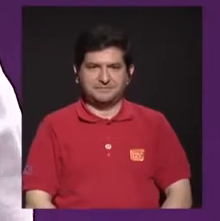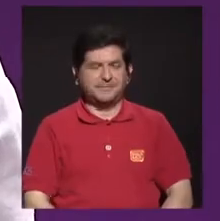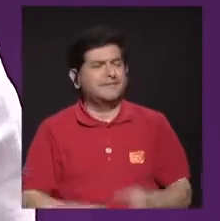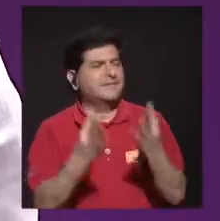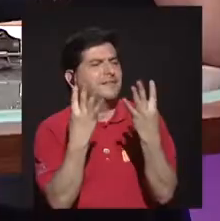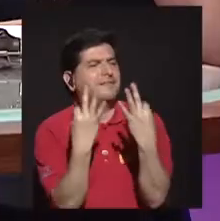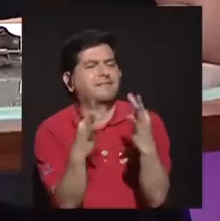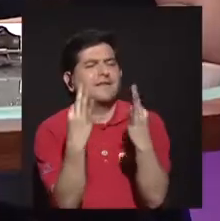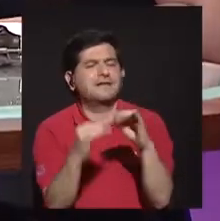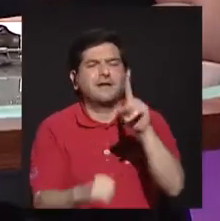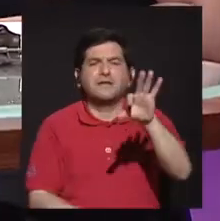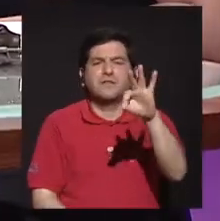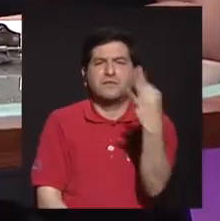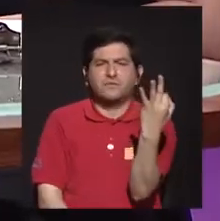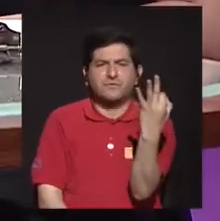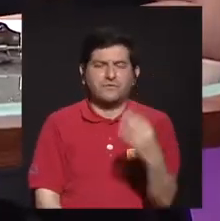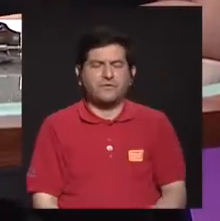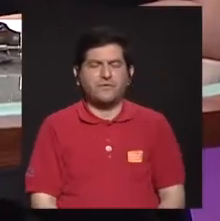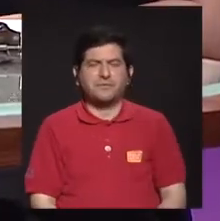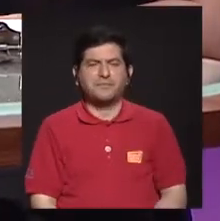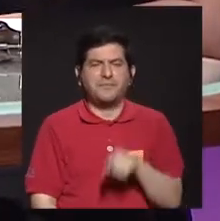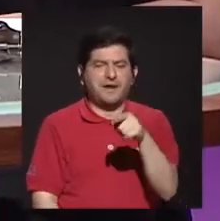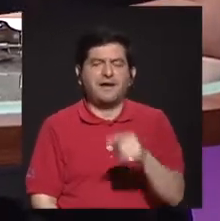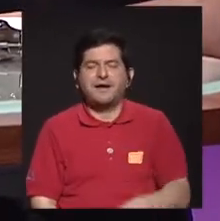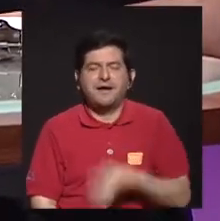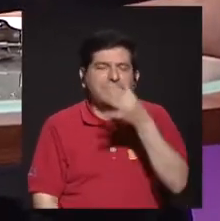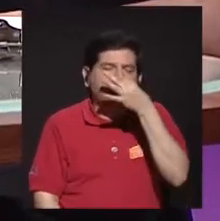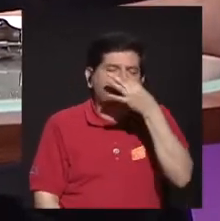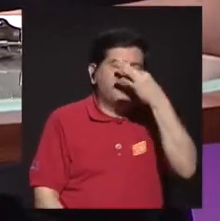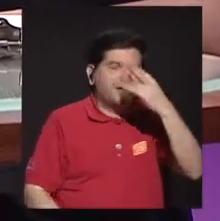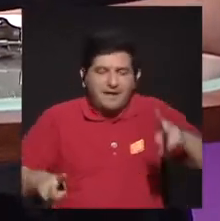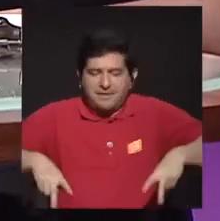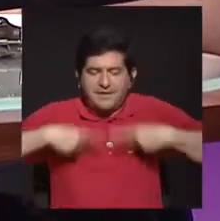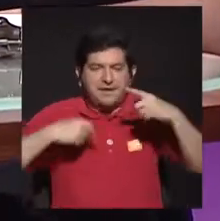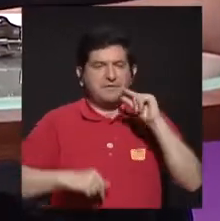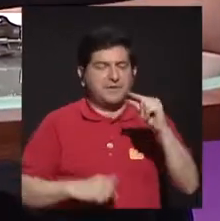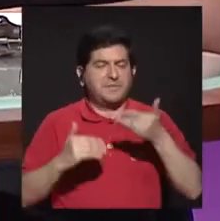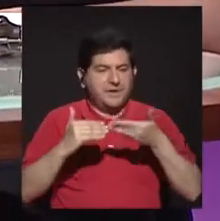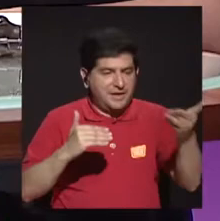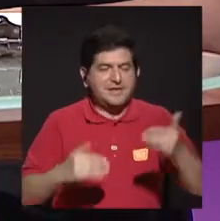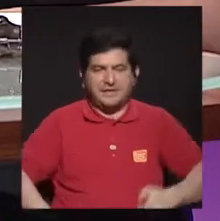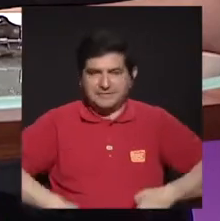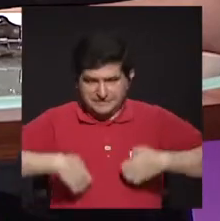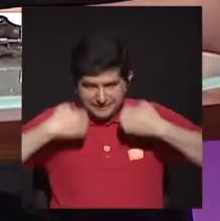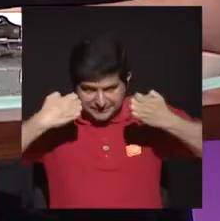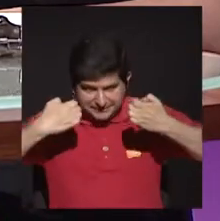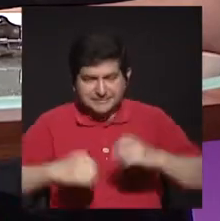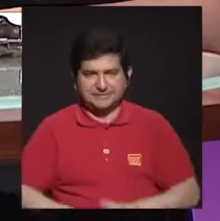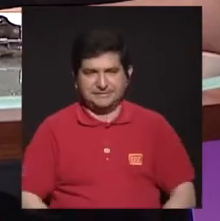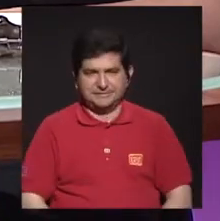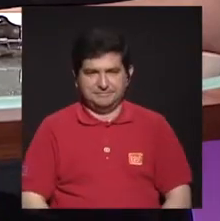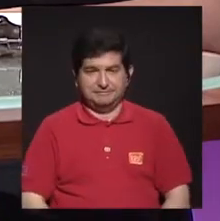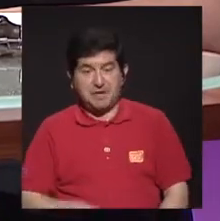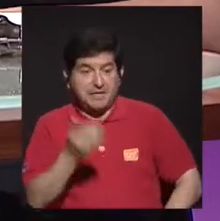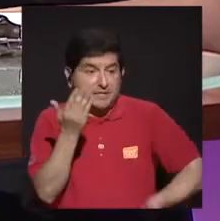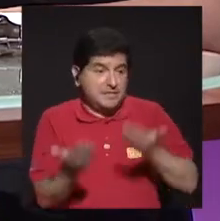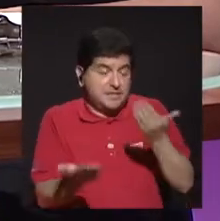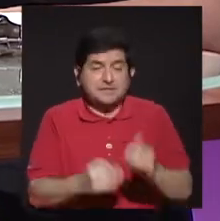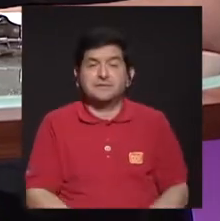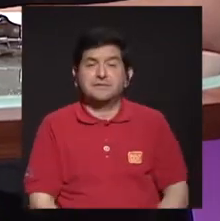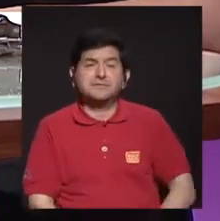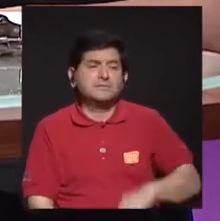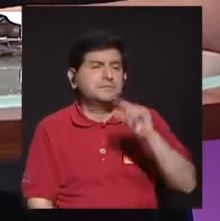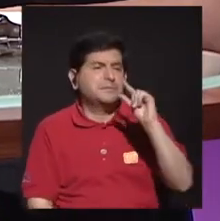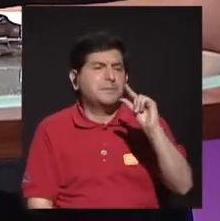poder de alguna forma enamorarse de la vida, de los pequeños detalles de la existencia, sea un